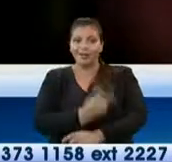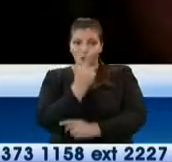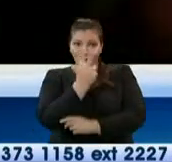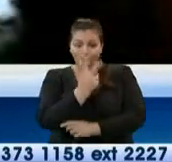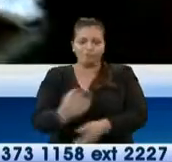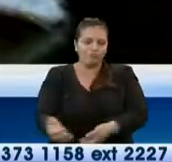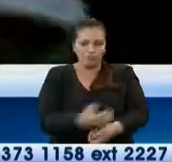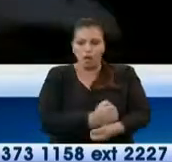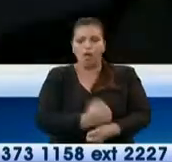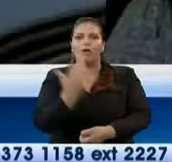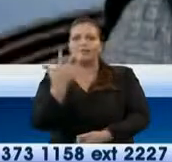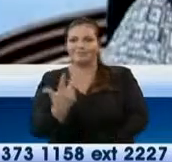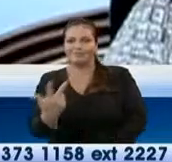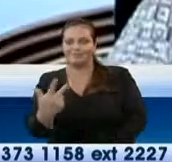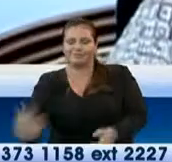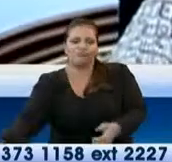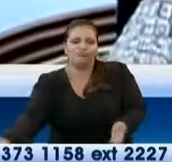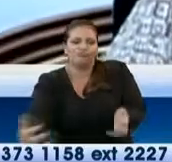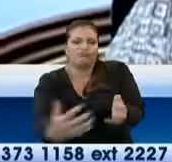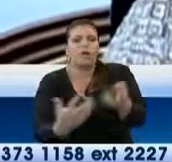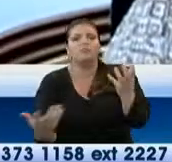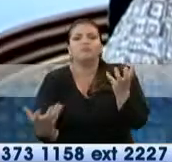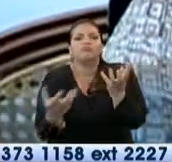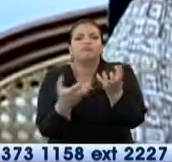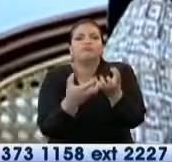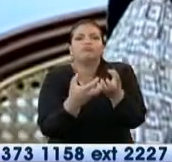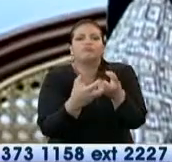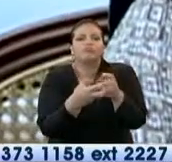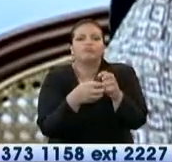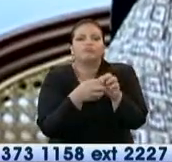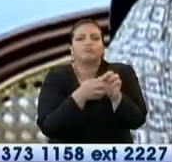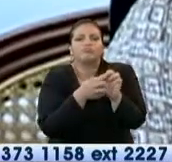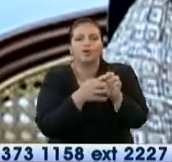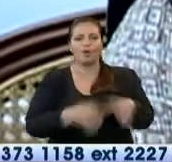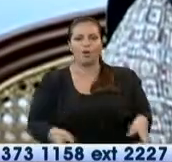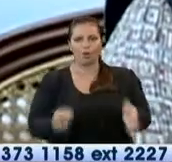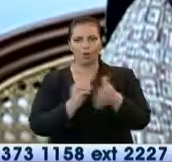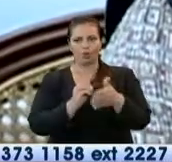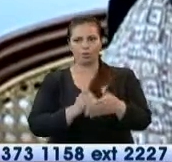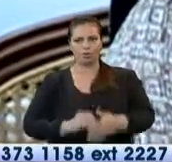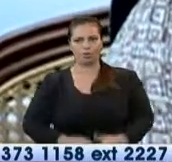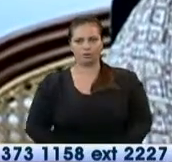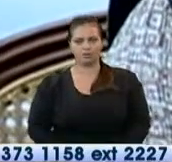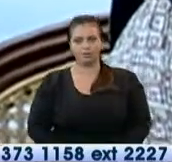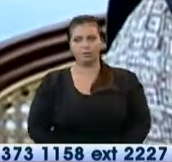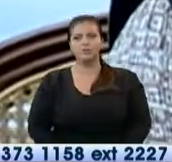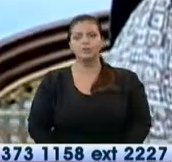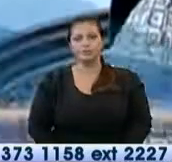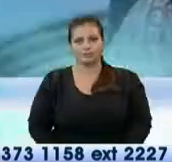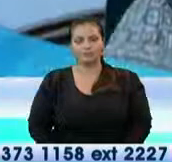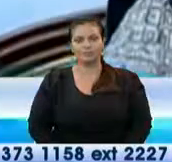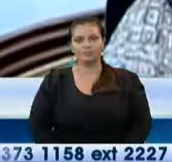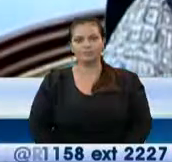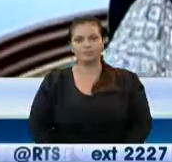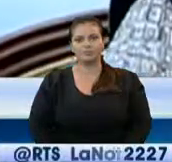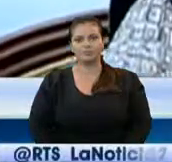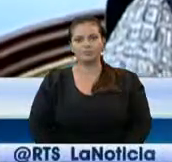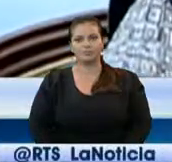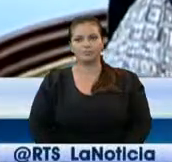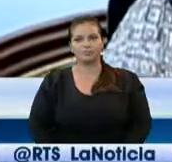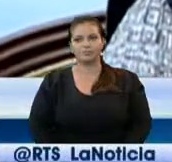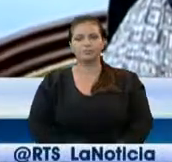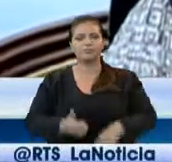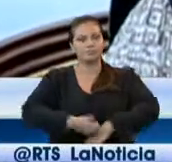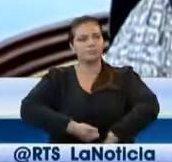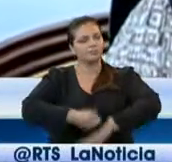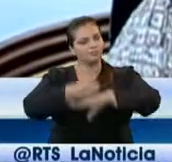por cerca de un año. En este caso nosotros damos a conocer a la autoridad competente, pues ellos sabrán emitir alguna resolución en cuanto a los padres. Pero nosotros